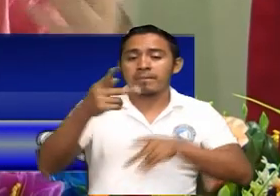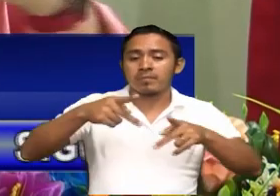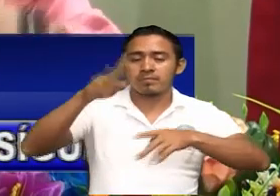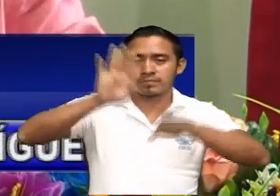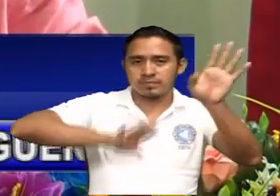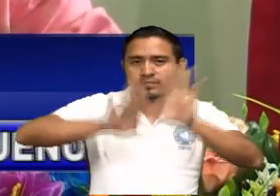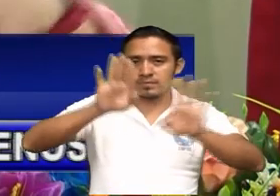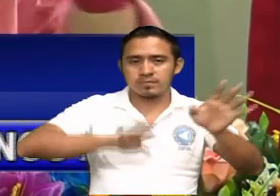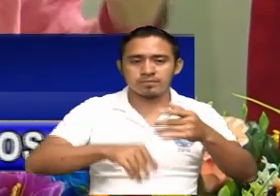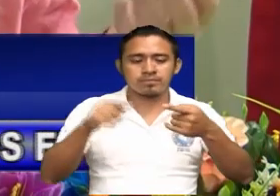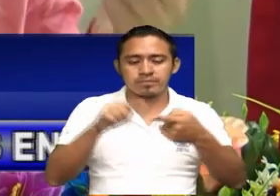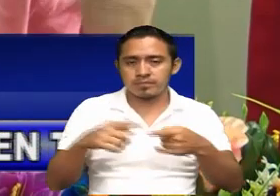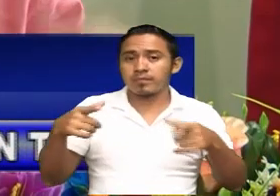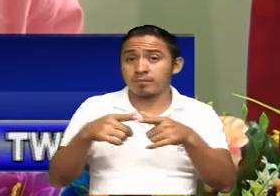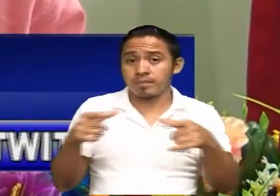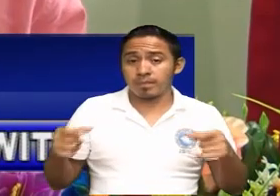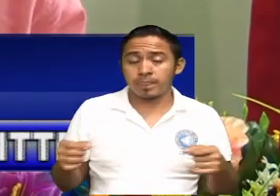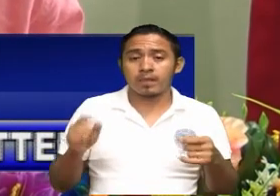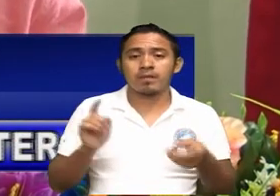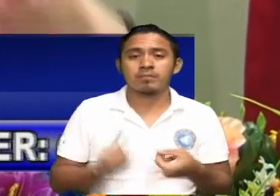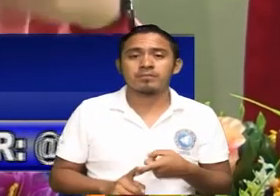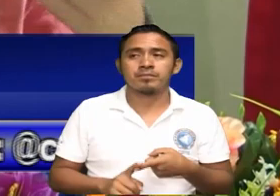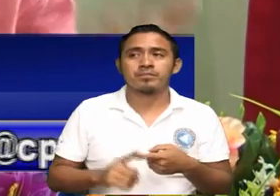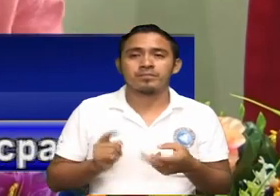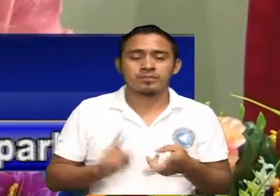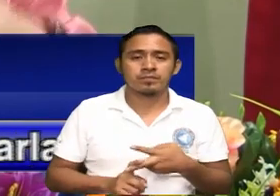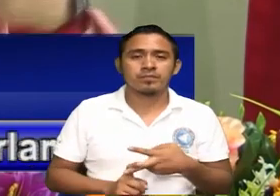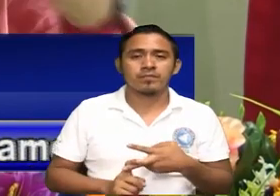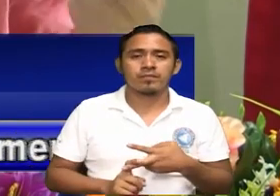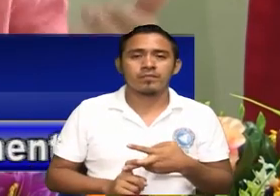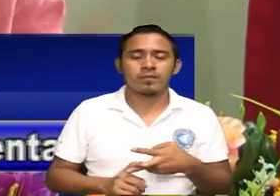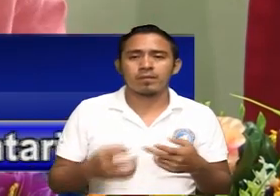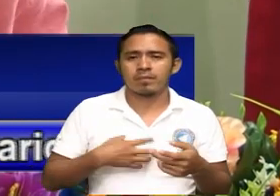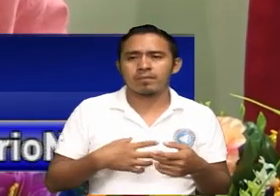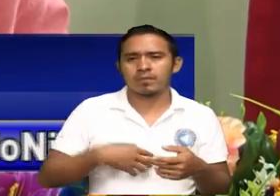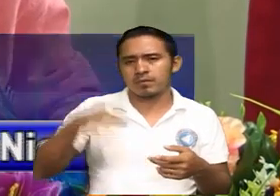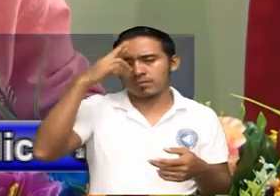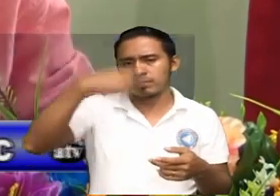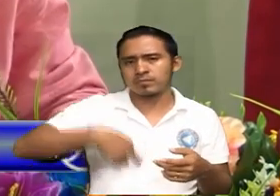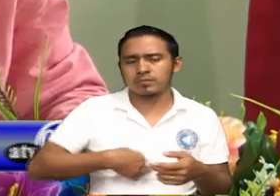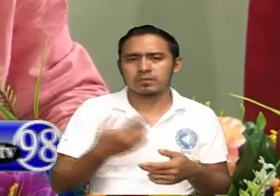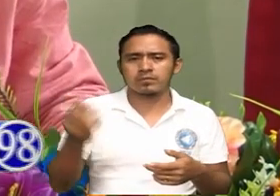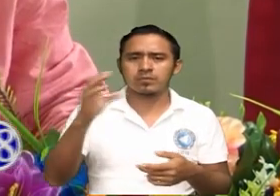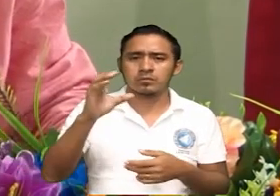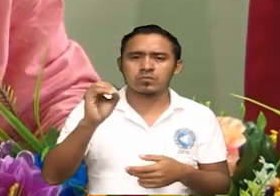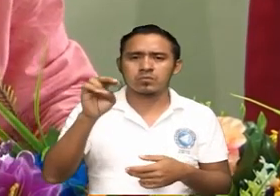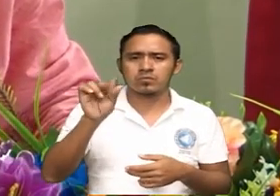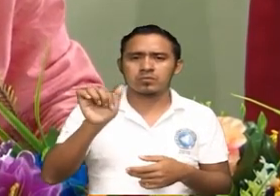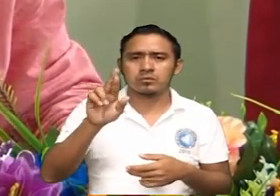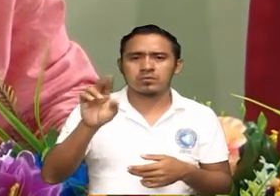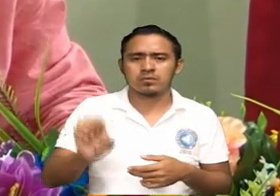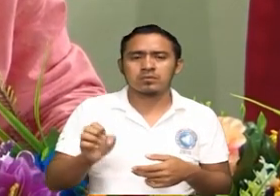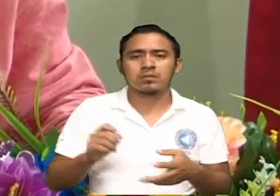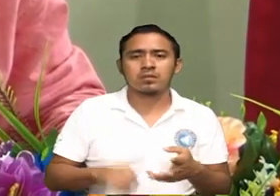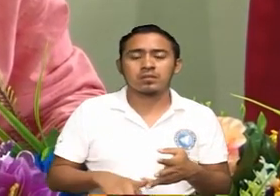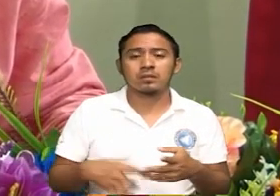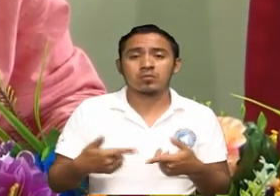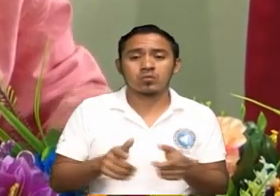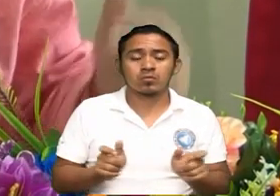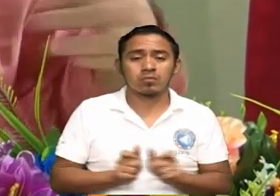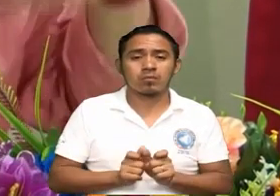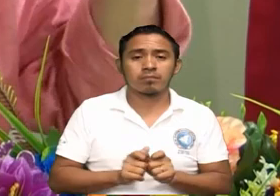participantes desde Managua, también de las comunidades, cuerpo diplomático, la policía, FONARE, comunitario, movimiento